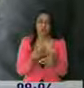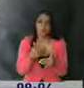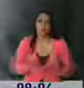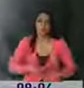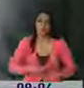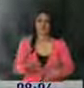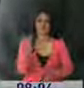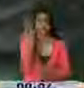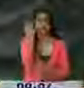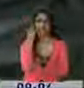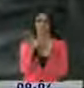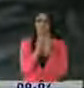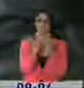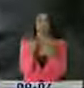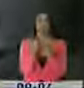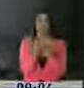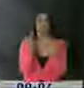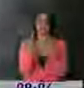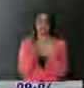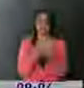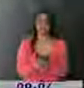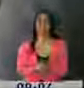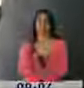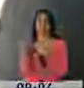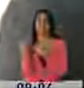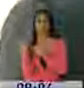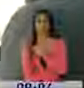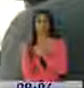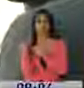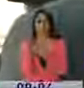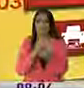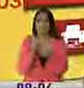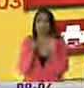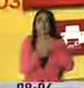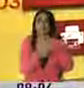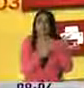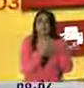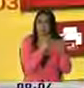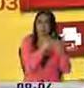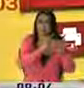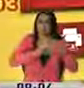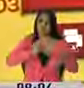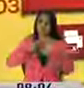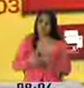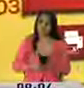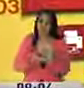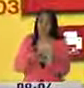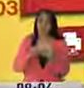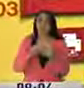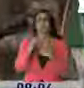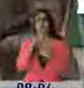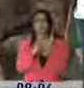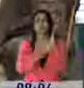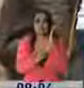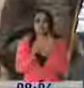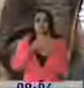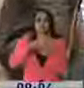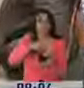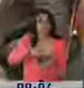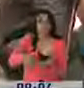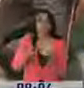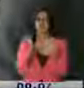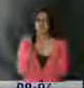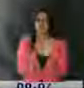de 15.000 pasaportes. Y aunque la competencia para la emisión cambió de entidad, el proceso, los requisitos y el costo siguen siendo